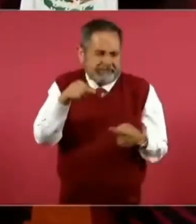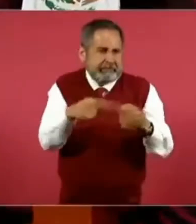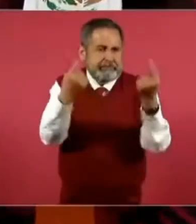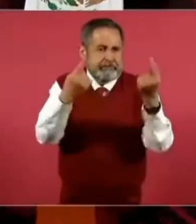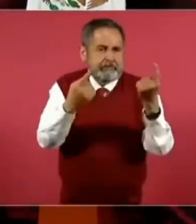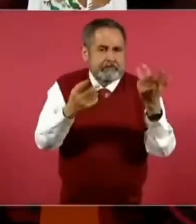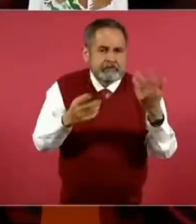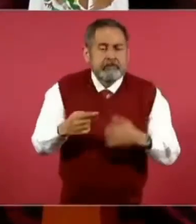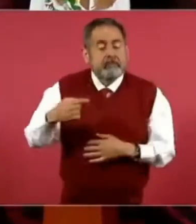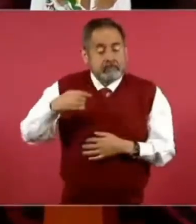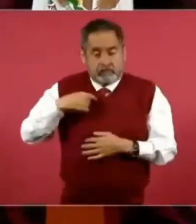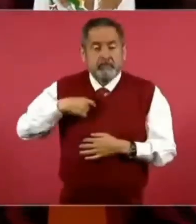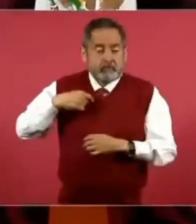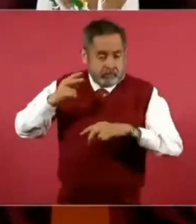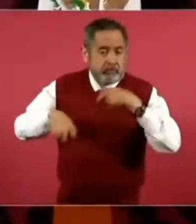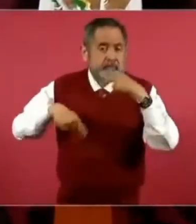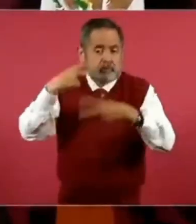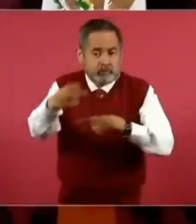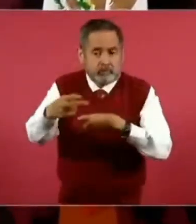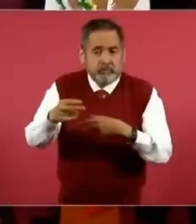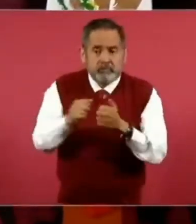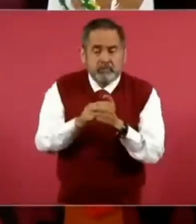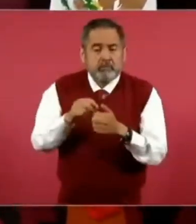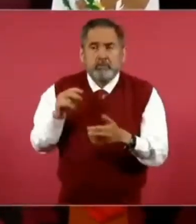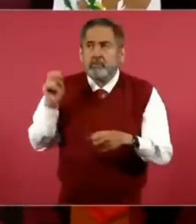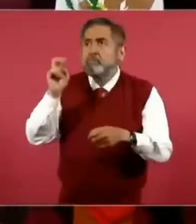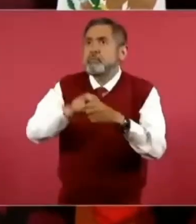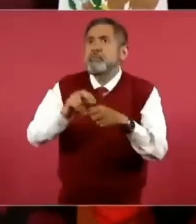Yo fui allá,